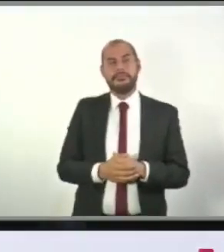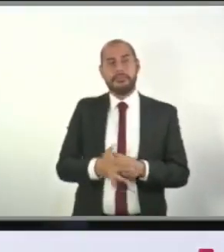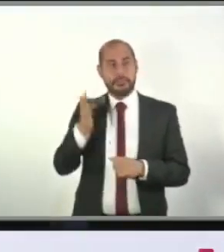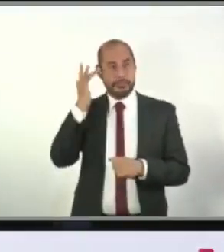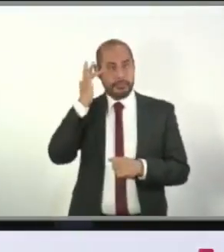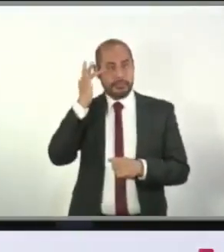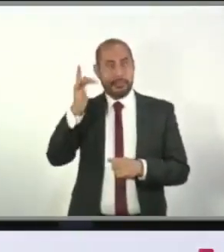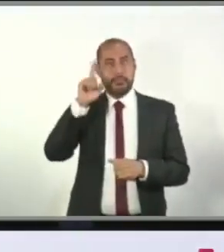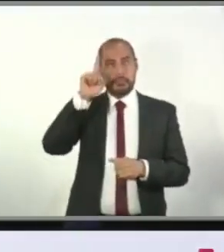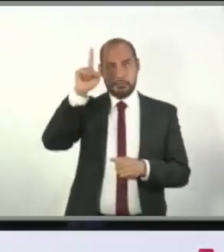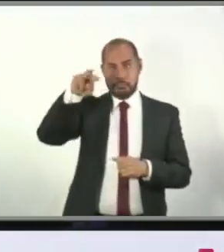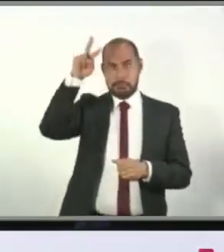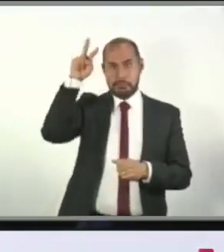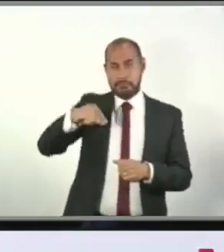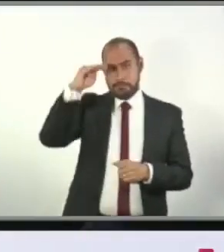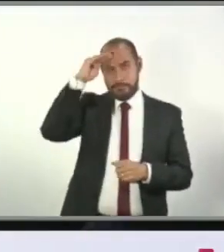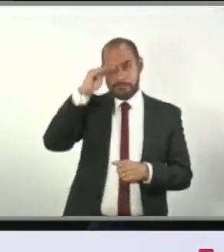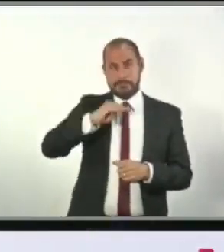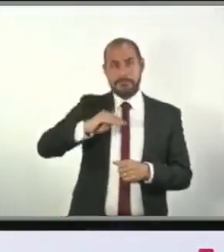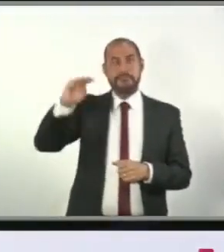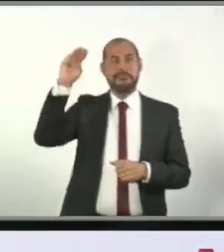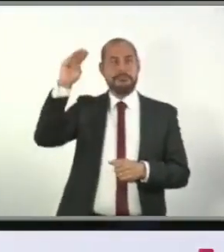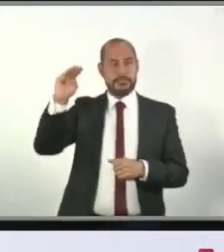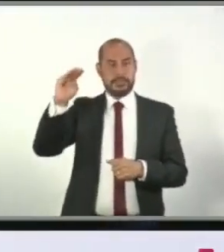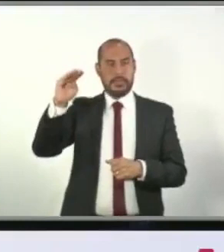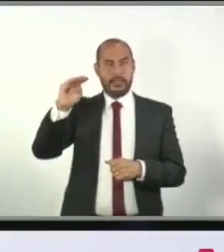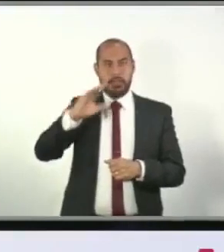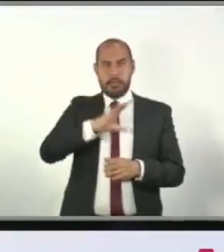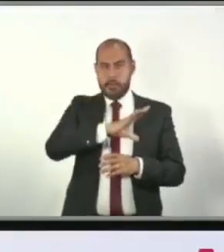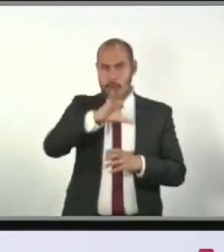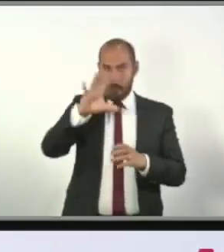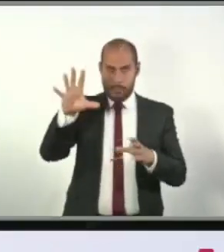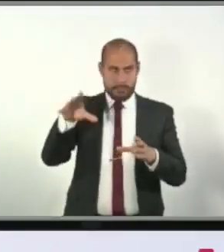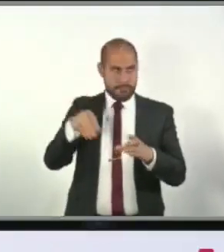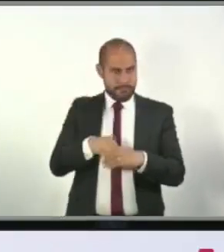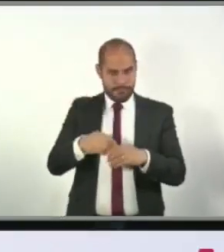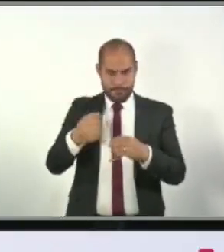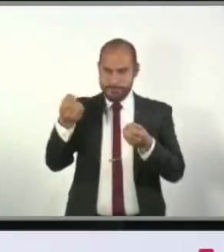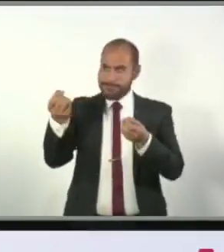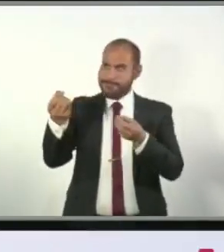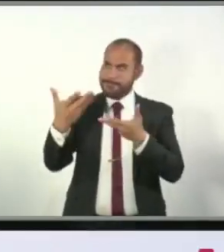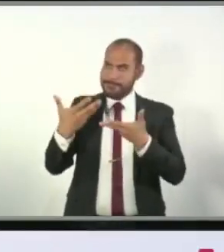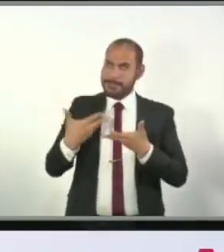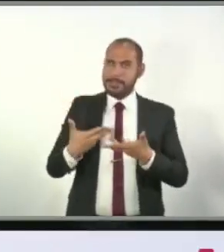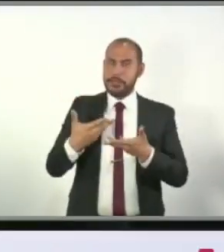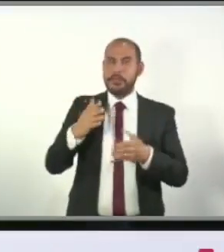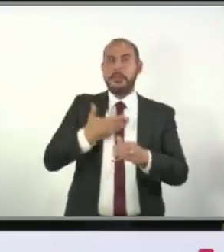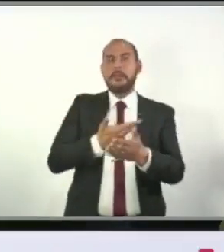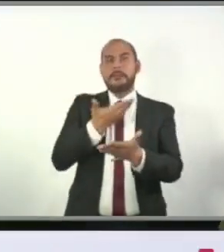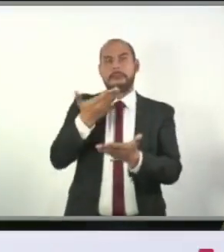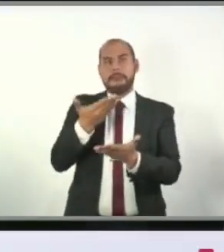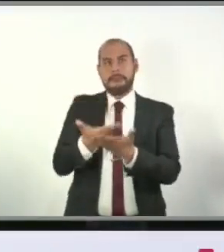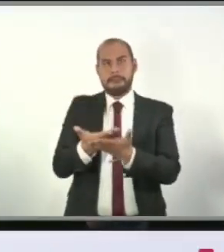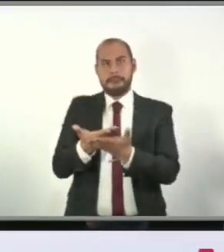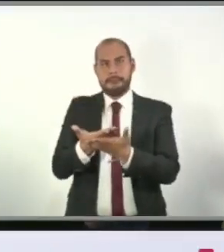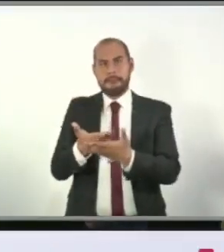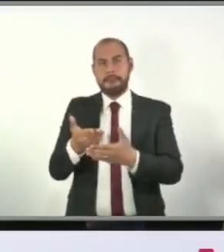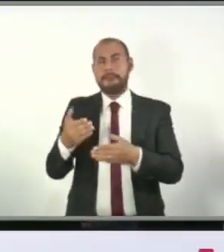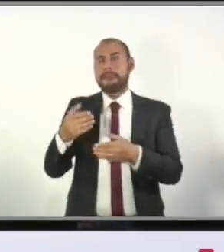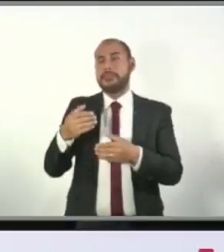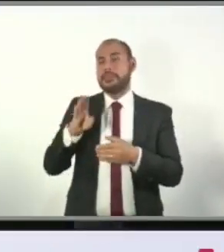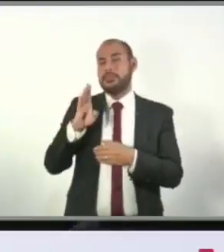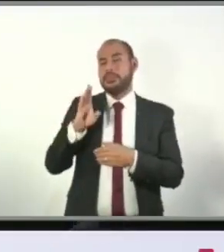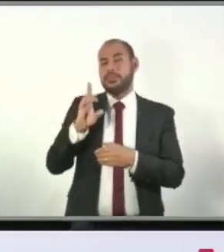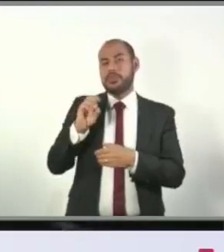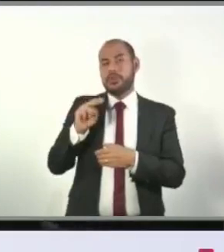Santo eres en verdad, Señor, fuente de toda santidad. Por eso te pedimos que santifiques estos dones